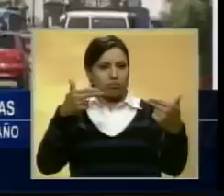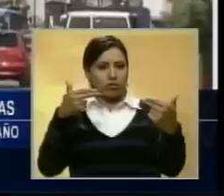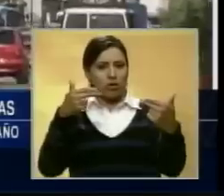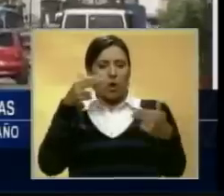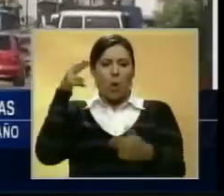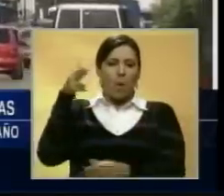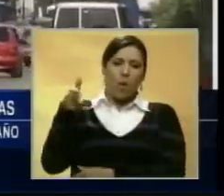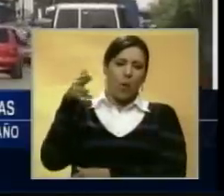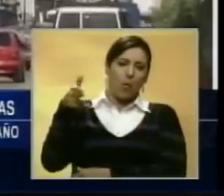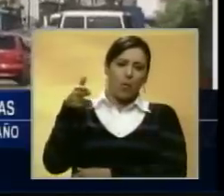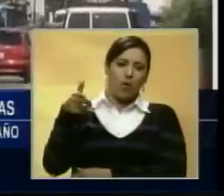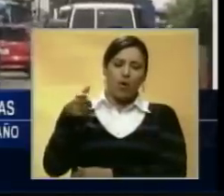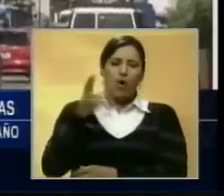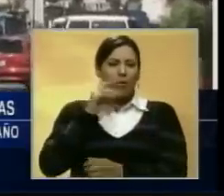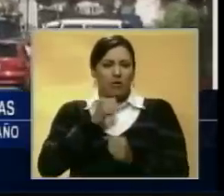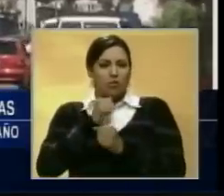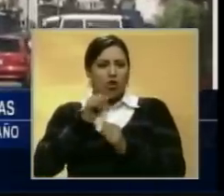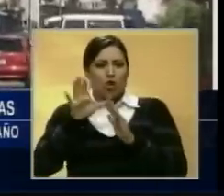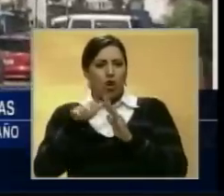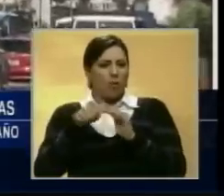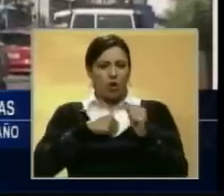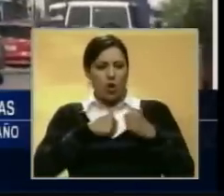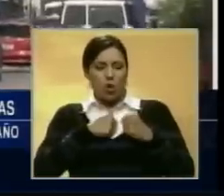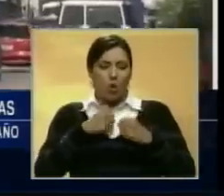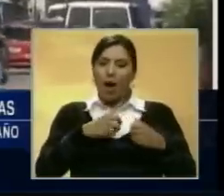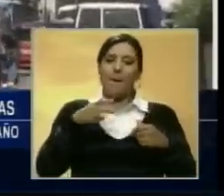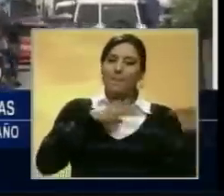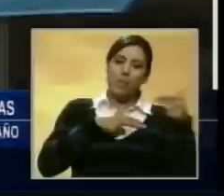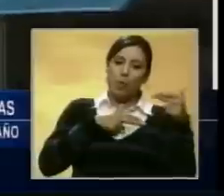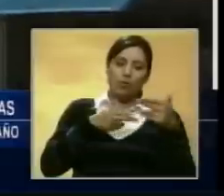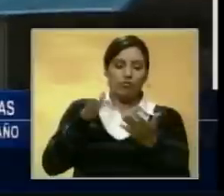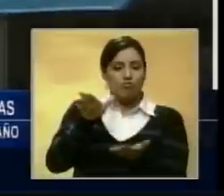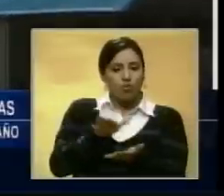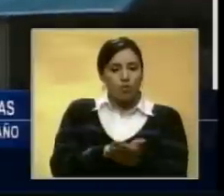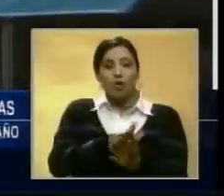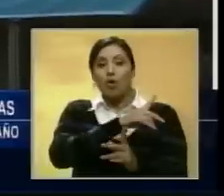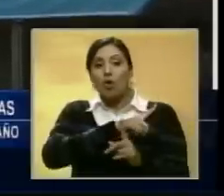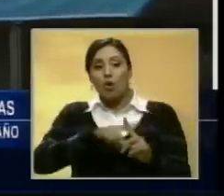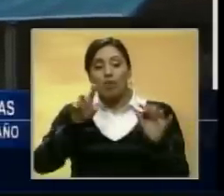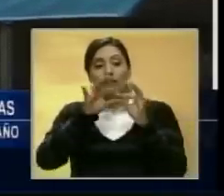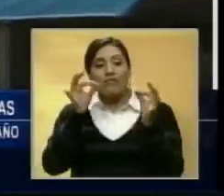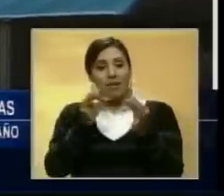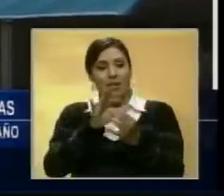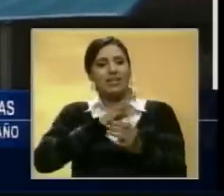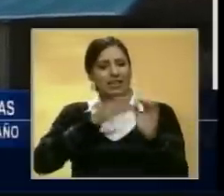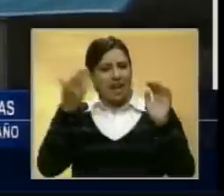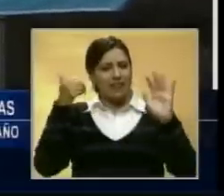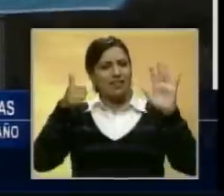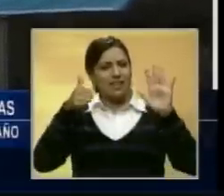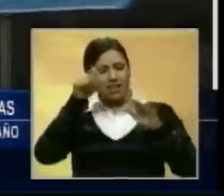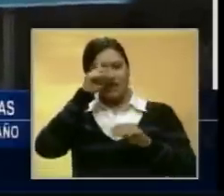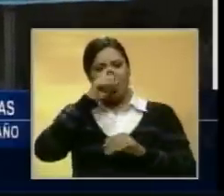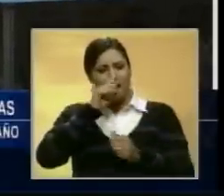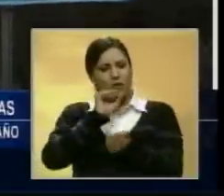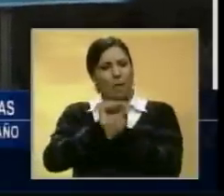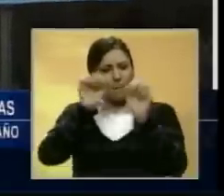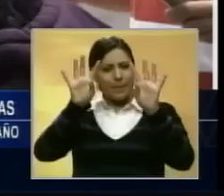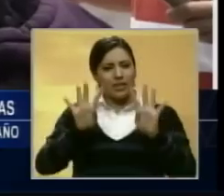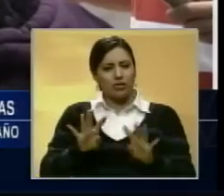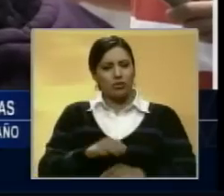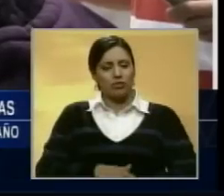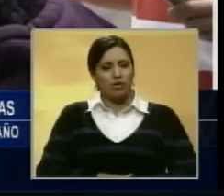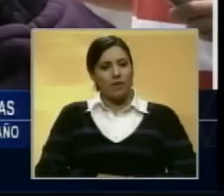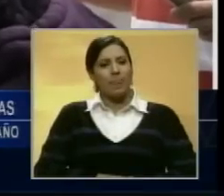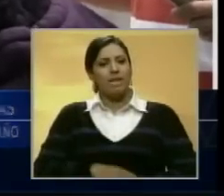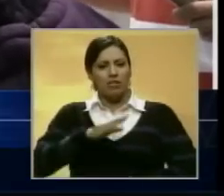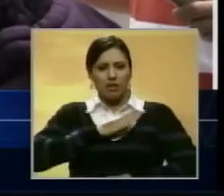le dispararon tras oponer resistencia al robo. Familiares indican que había pagado 6 años de condena por robo. Su